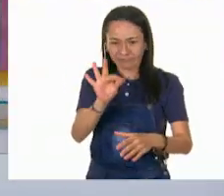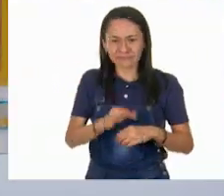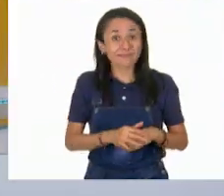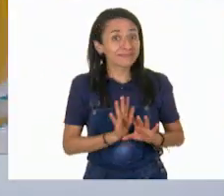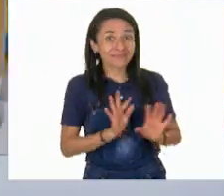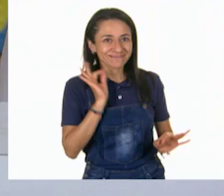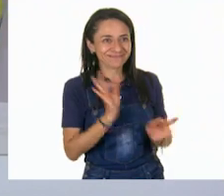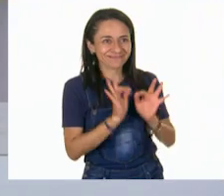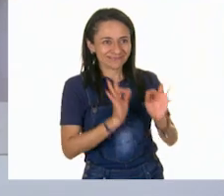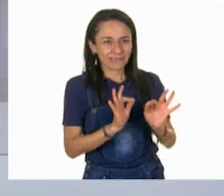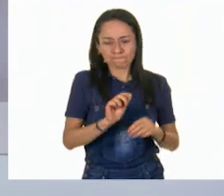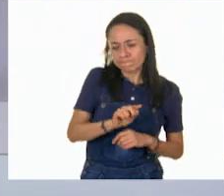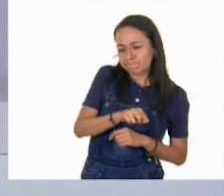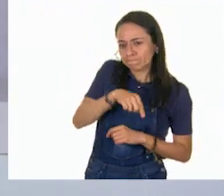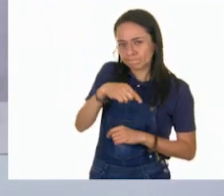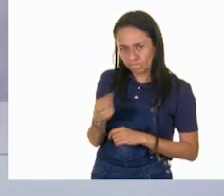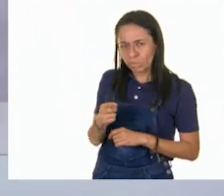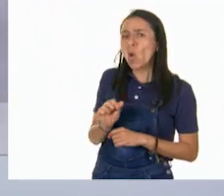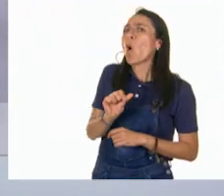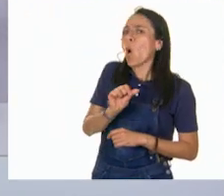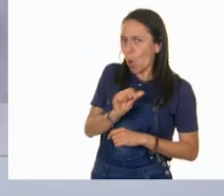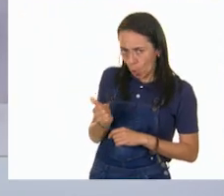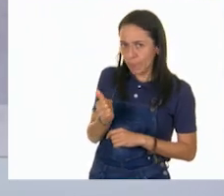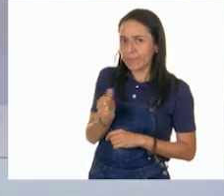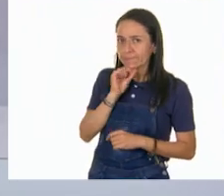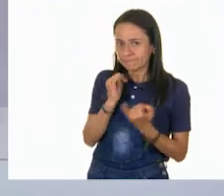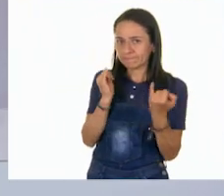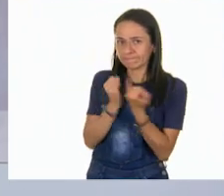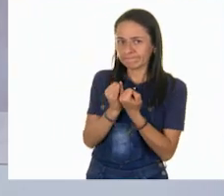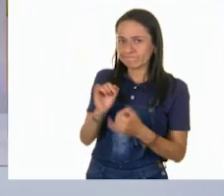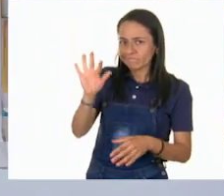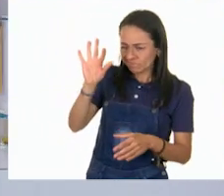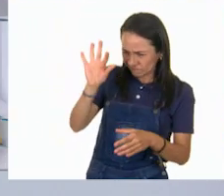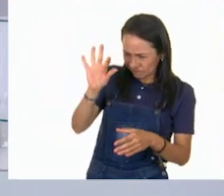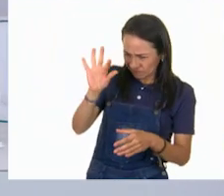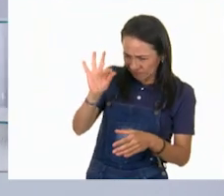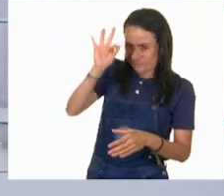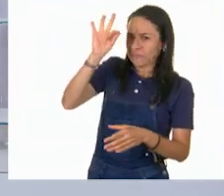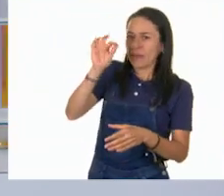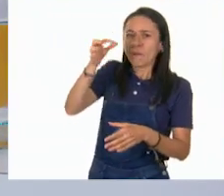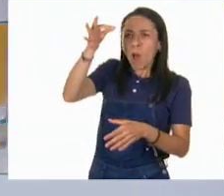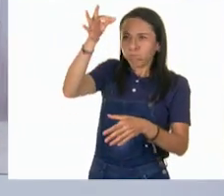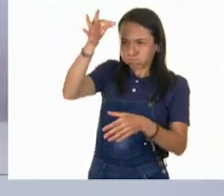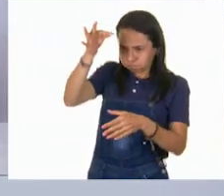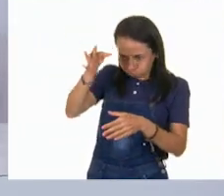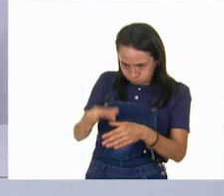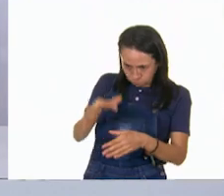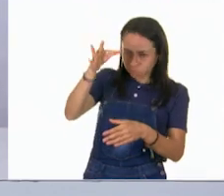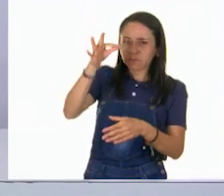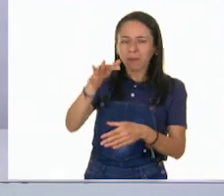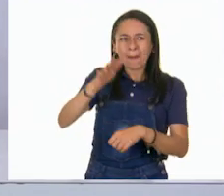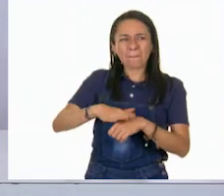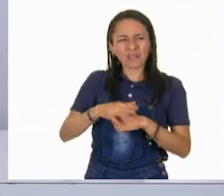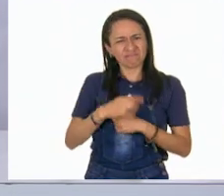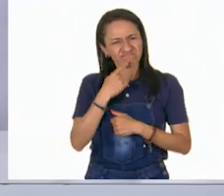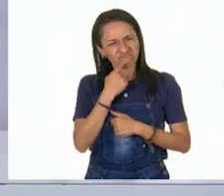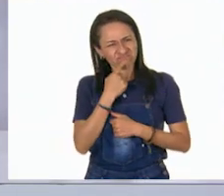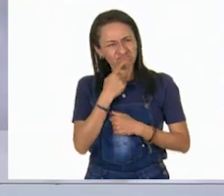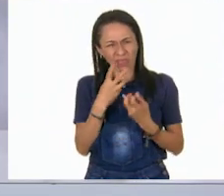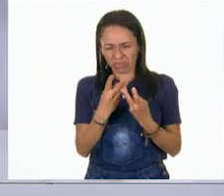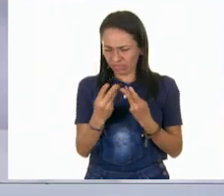está. Otra gotita, sí, por favor. Una gota un poco más grande aquí. Ay, como que no se está